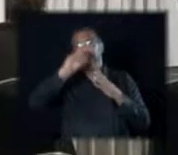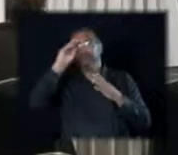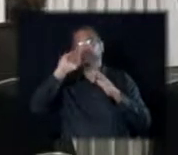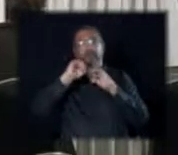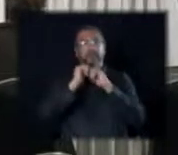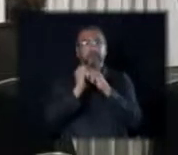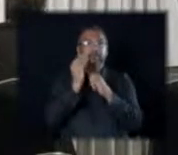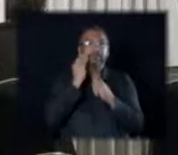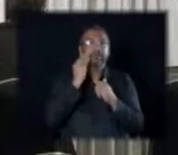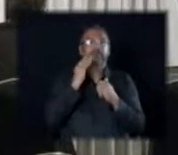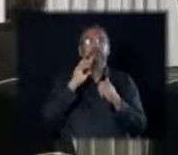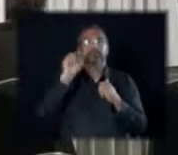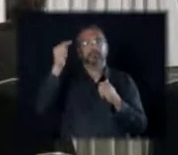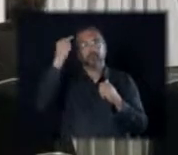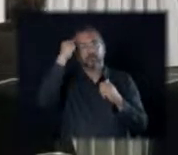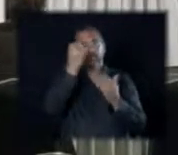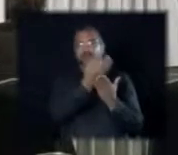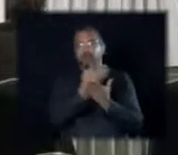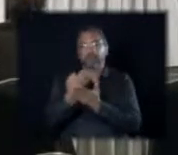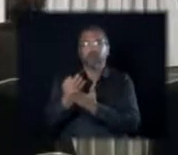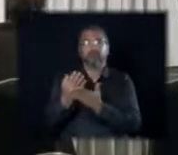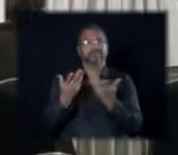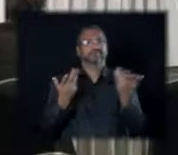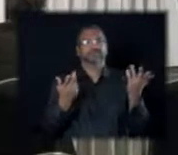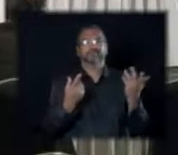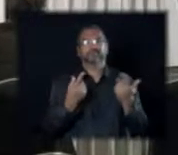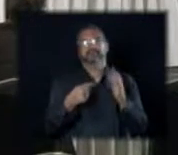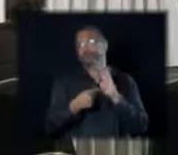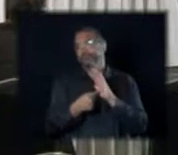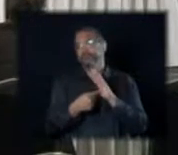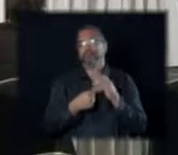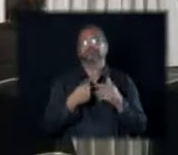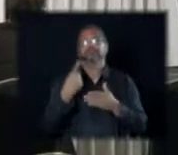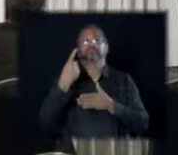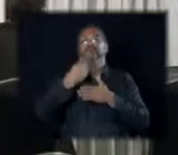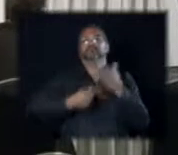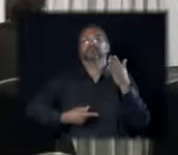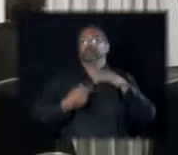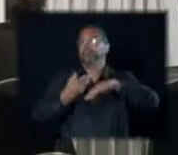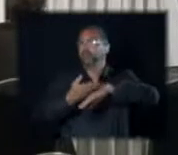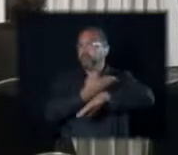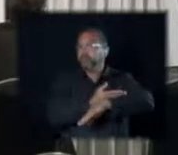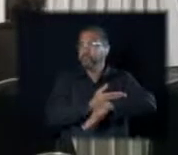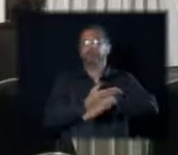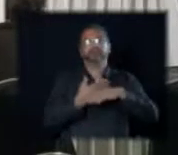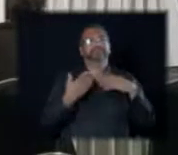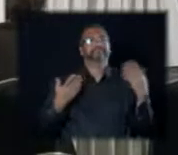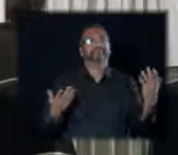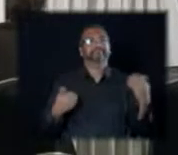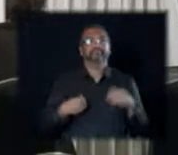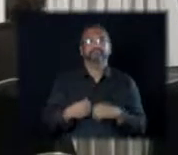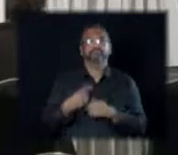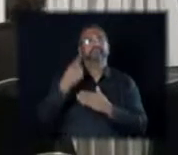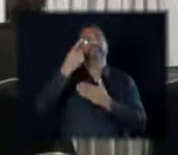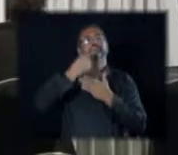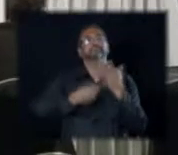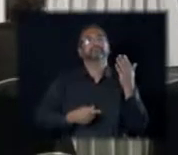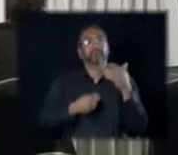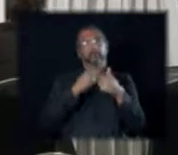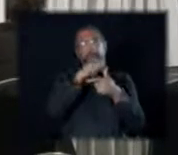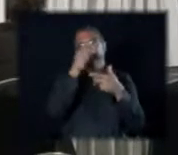les impactó el saber lo que aprendieron sobre las finanzas del gobierno, lo que podemos mejorar en el futuro, que